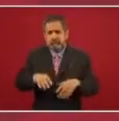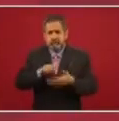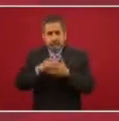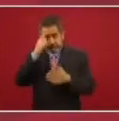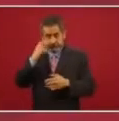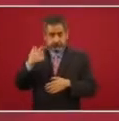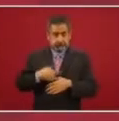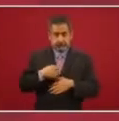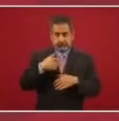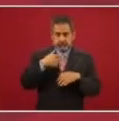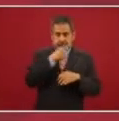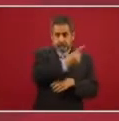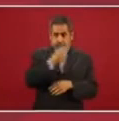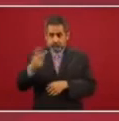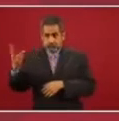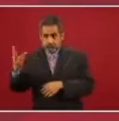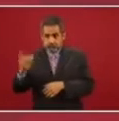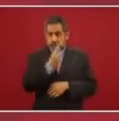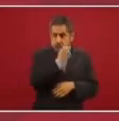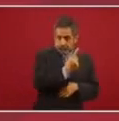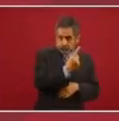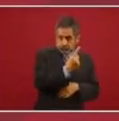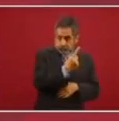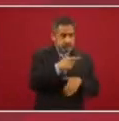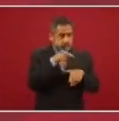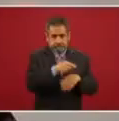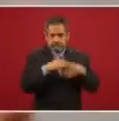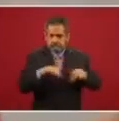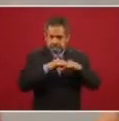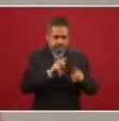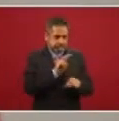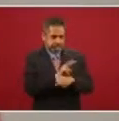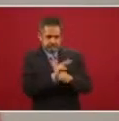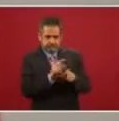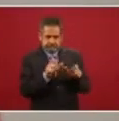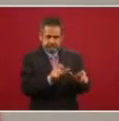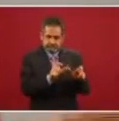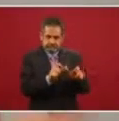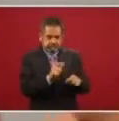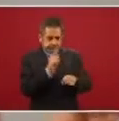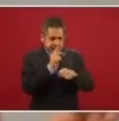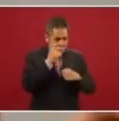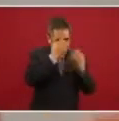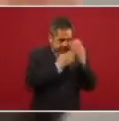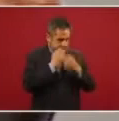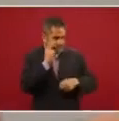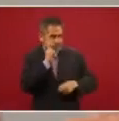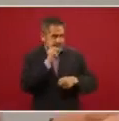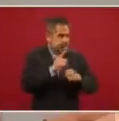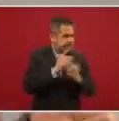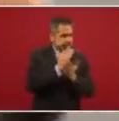1 de importación viral sí es muy importante porque la estrategia de contención es precisamente